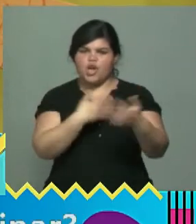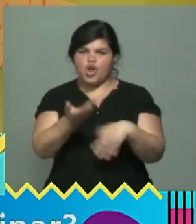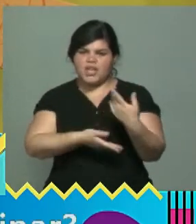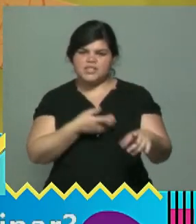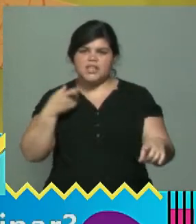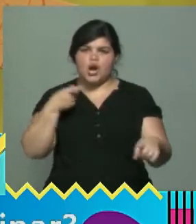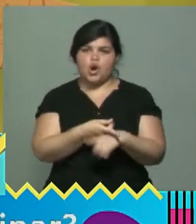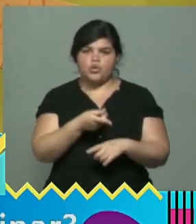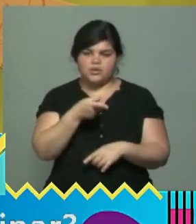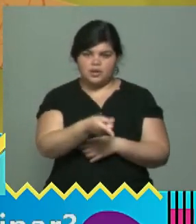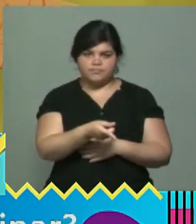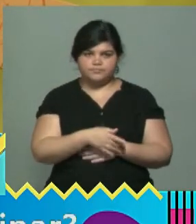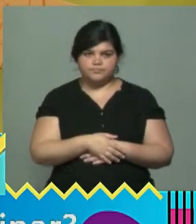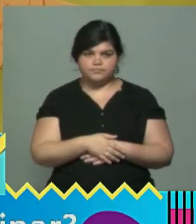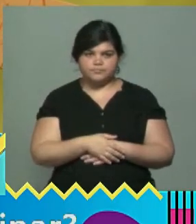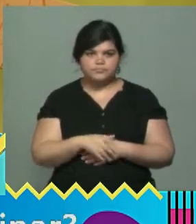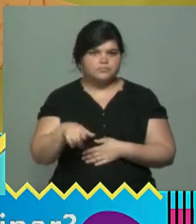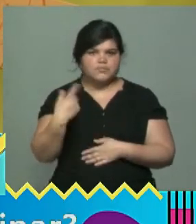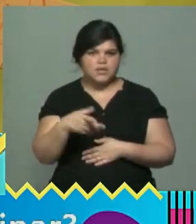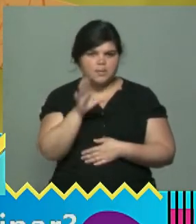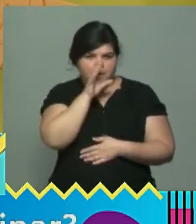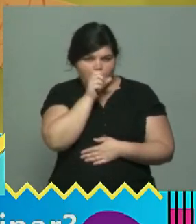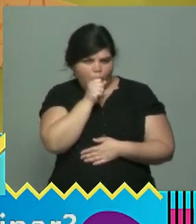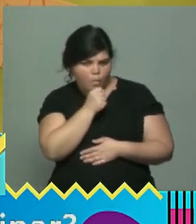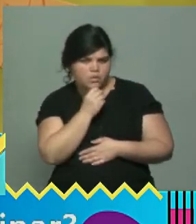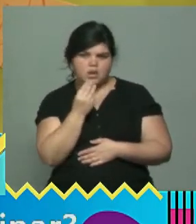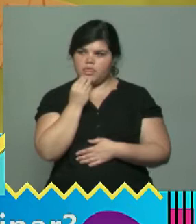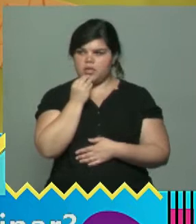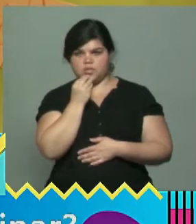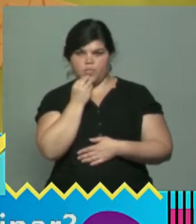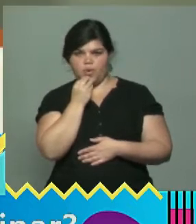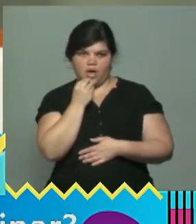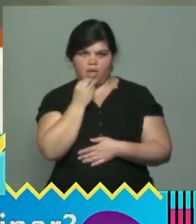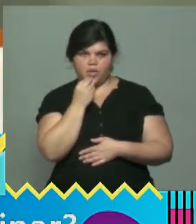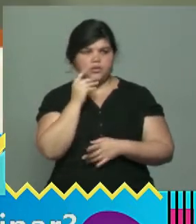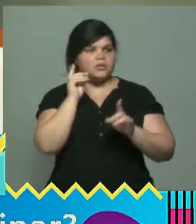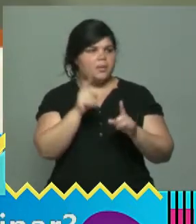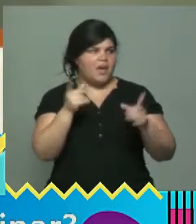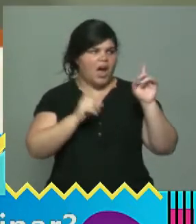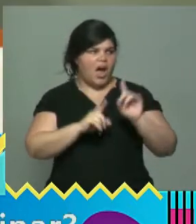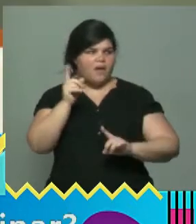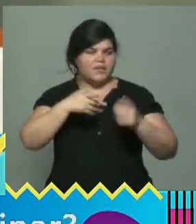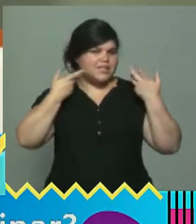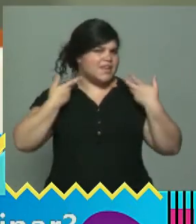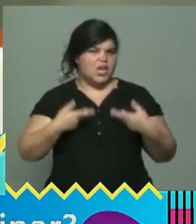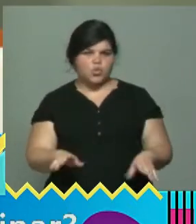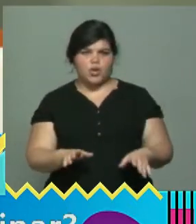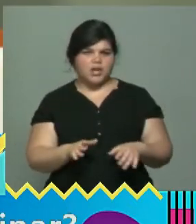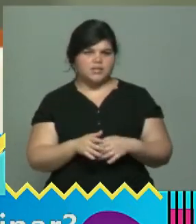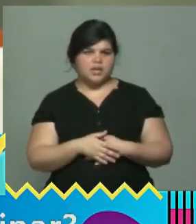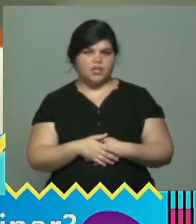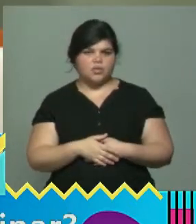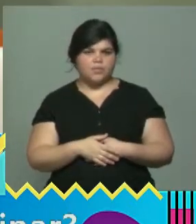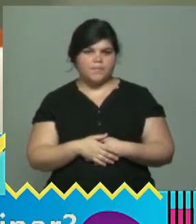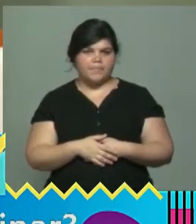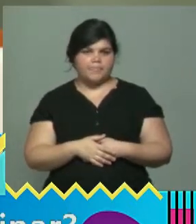contra sus hijos. ¿Sí? La mayoría lo oculta, lo disfraza. O está naturalizado, realmente en muchas ocasiones